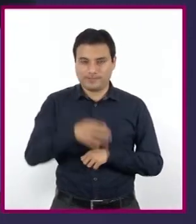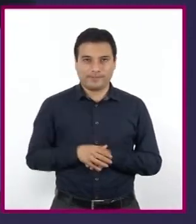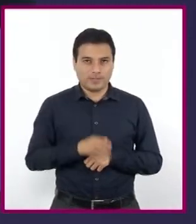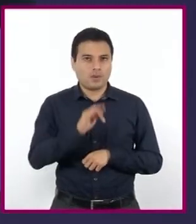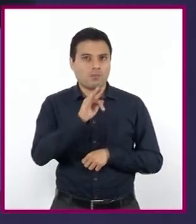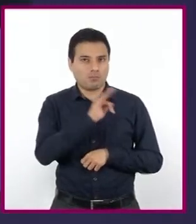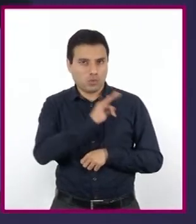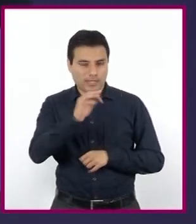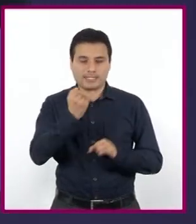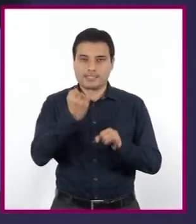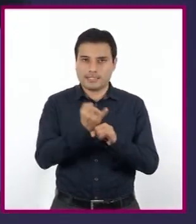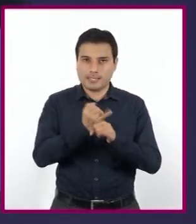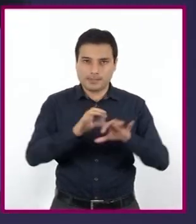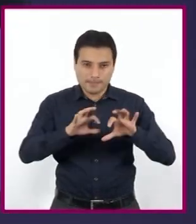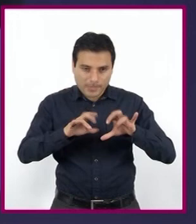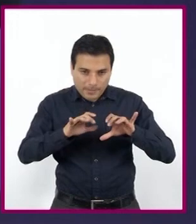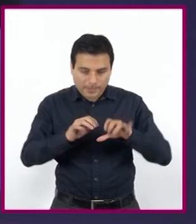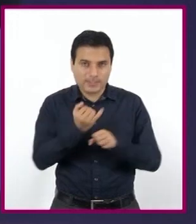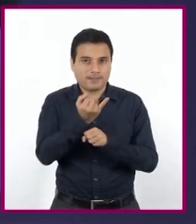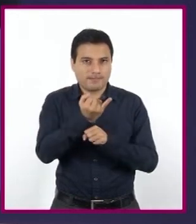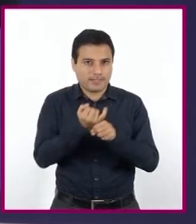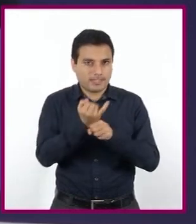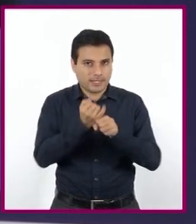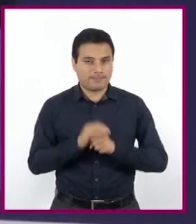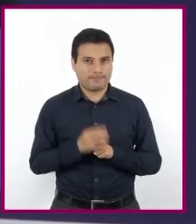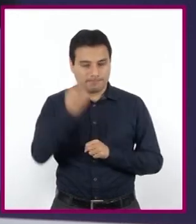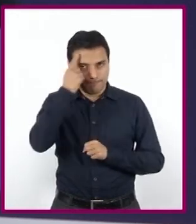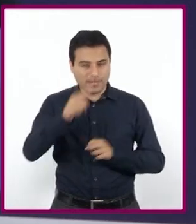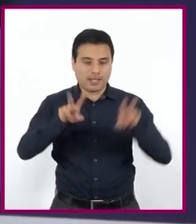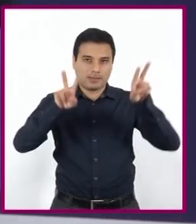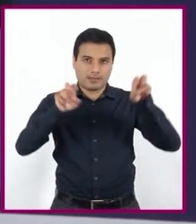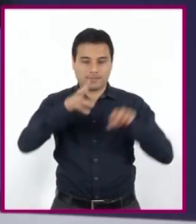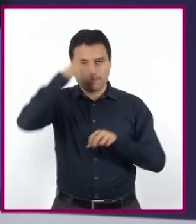consultar páginas de internet de fuentes confiables que refuercen